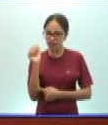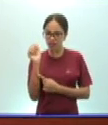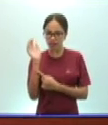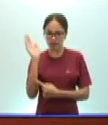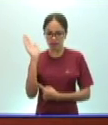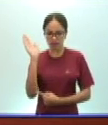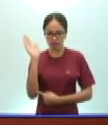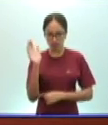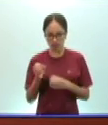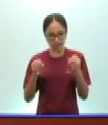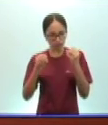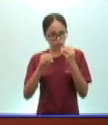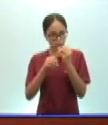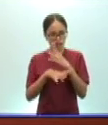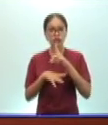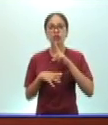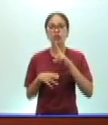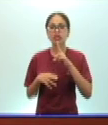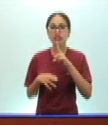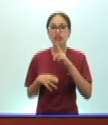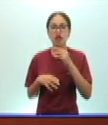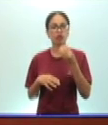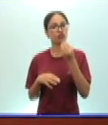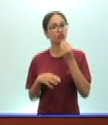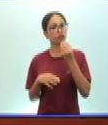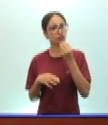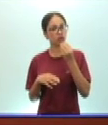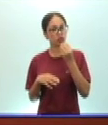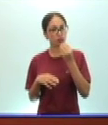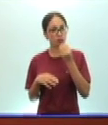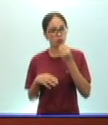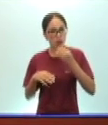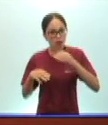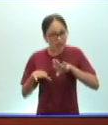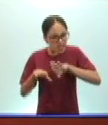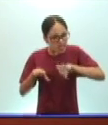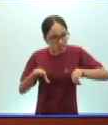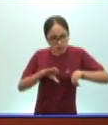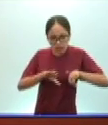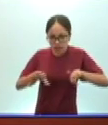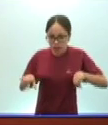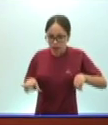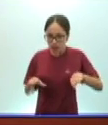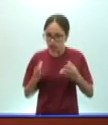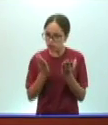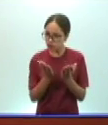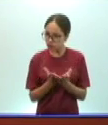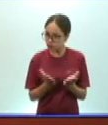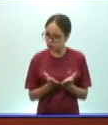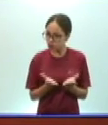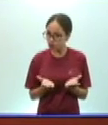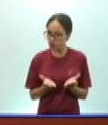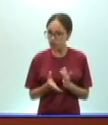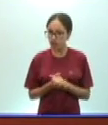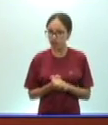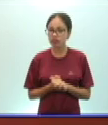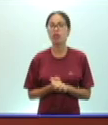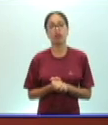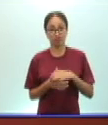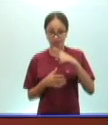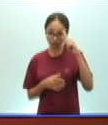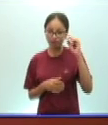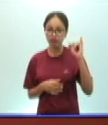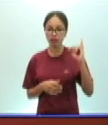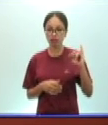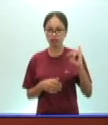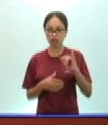de agua y poliespuma, podamos aplicar la operación de decantación ya estudiada? Por supuesto, en este